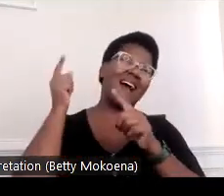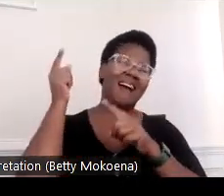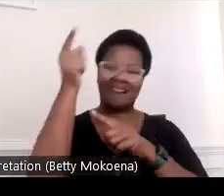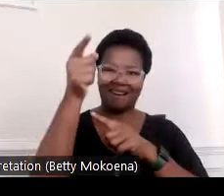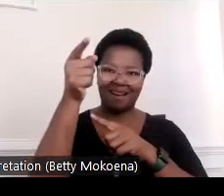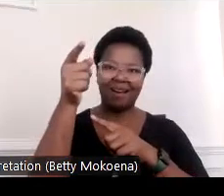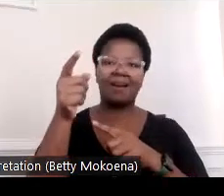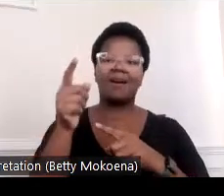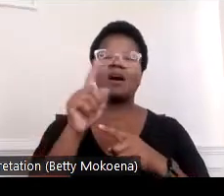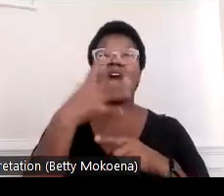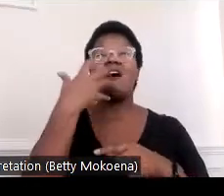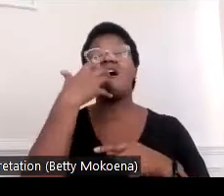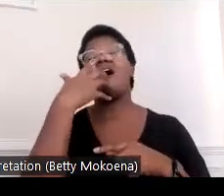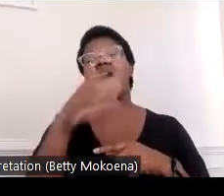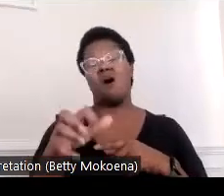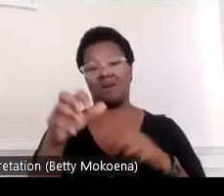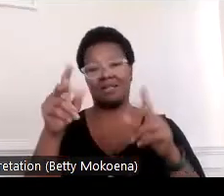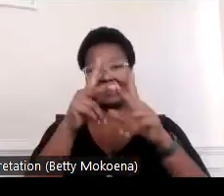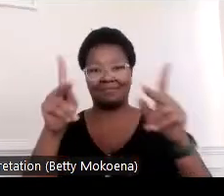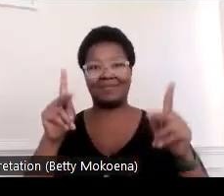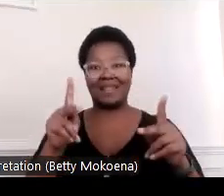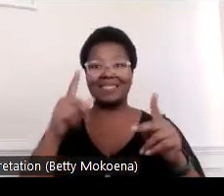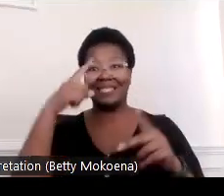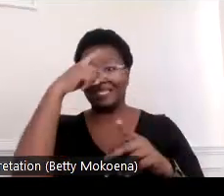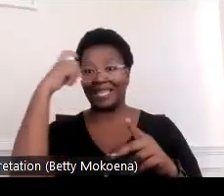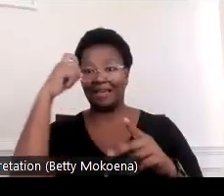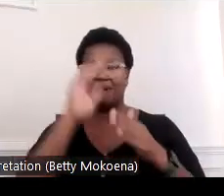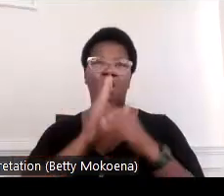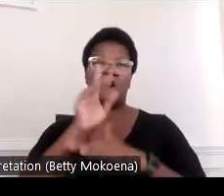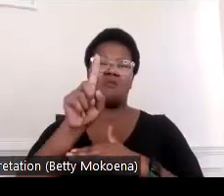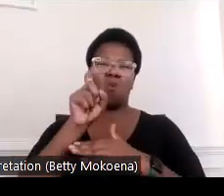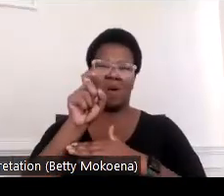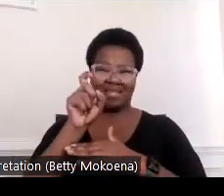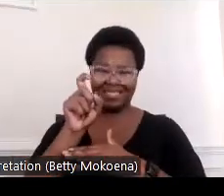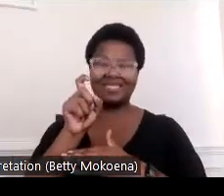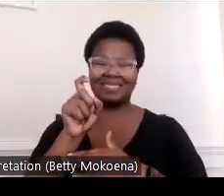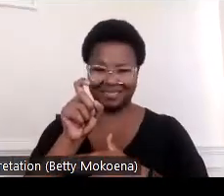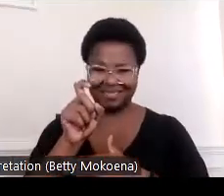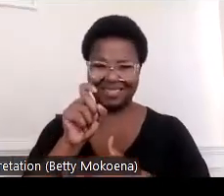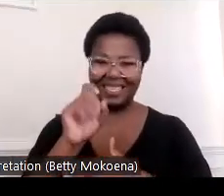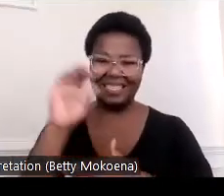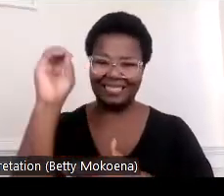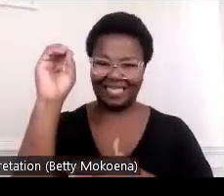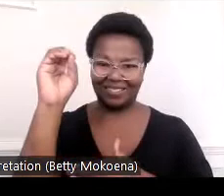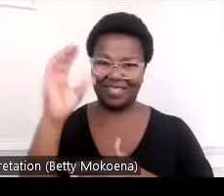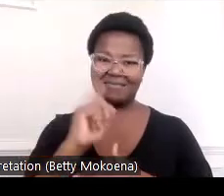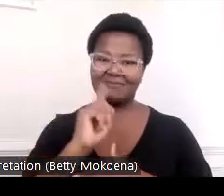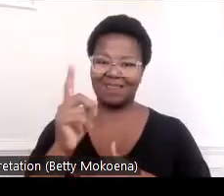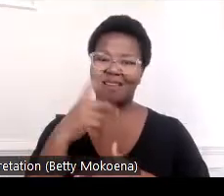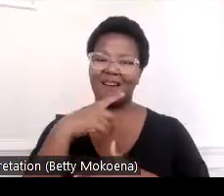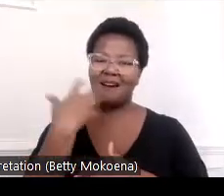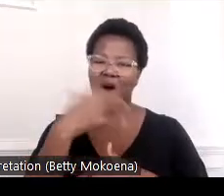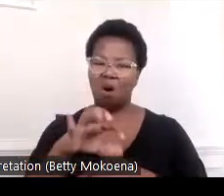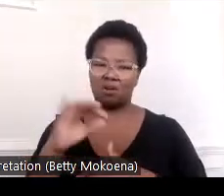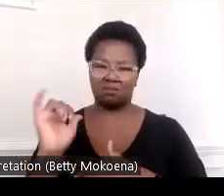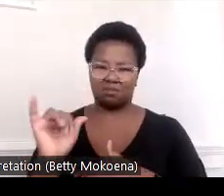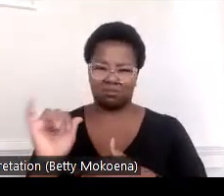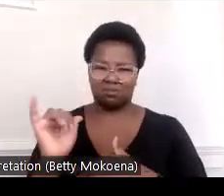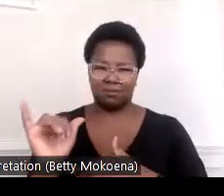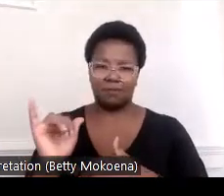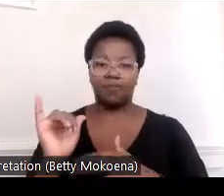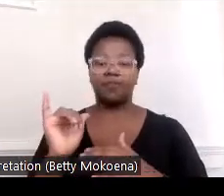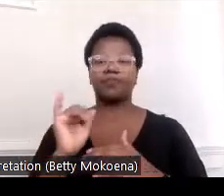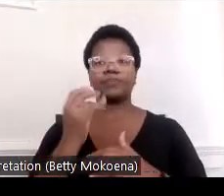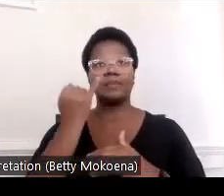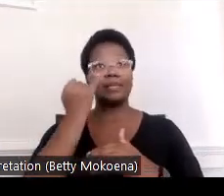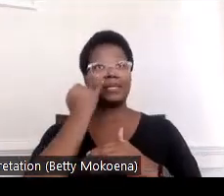hay sequía y ese señor no tenía hogar y tenían ahorita ahorita estaba súper súper alto la temperatura